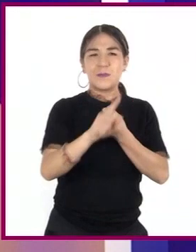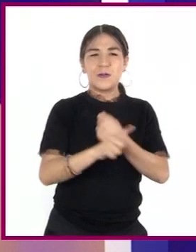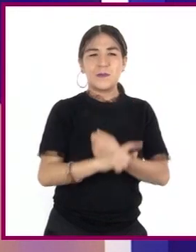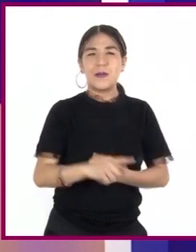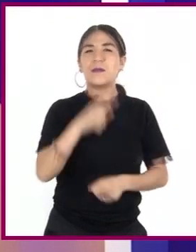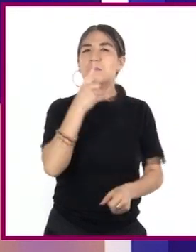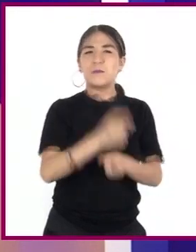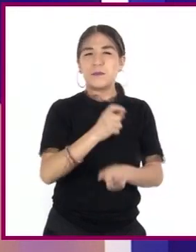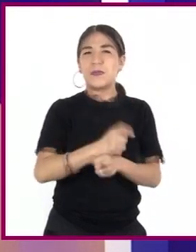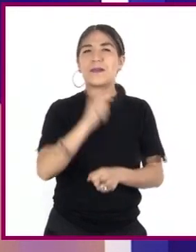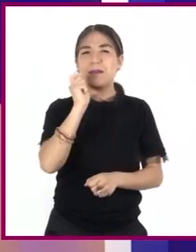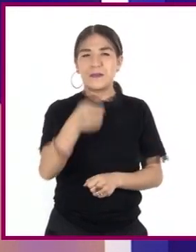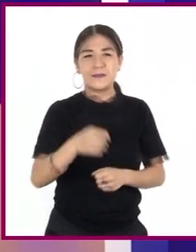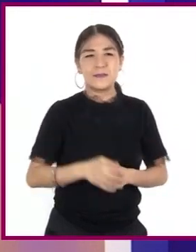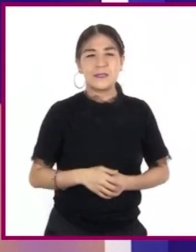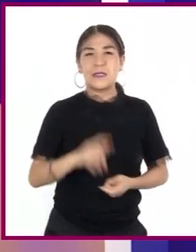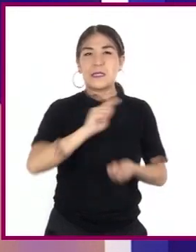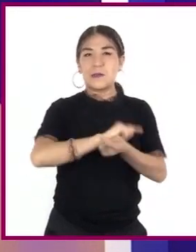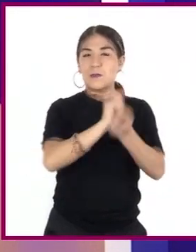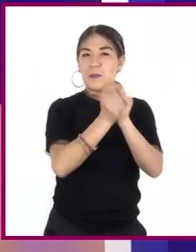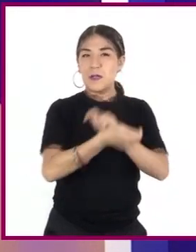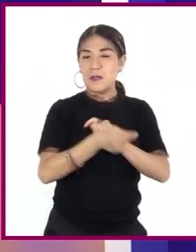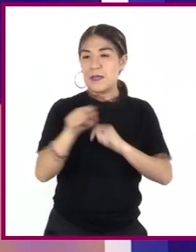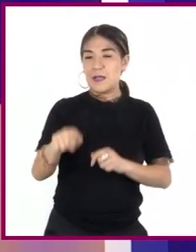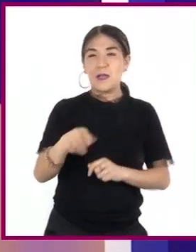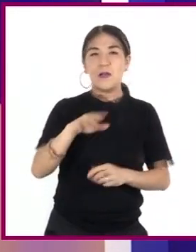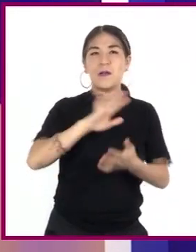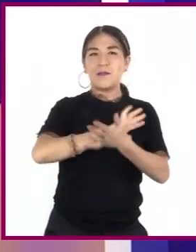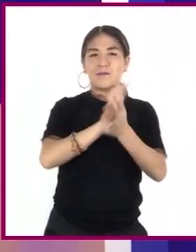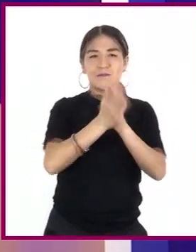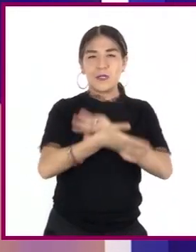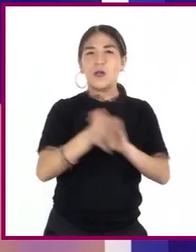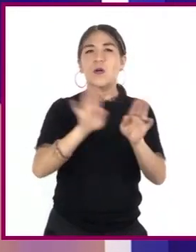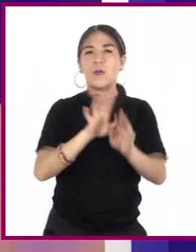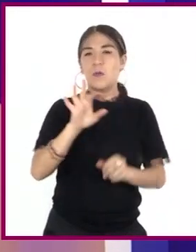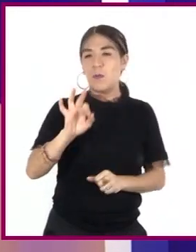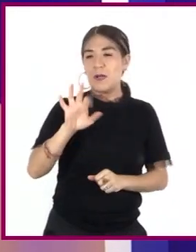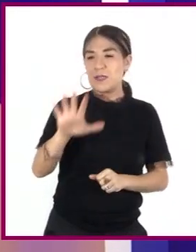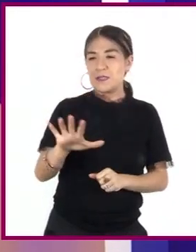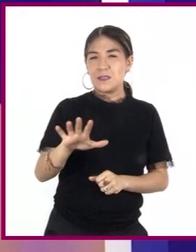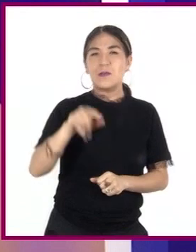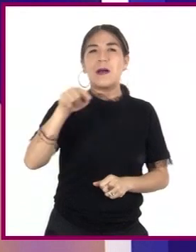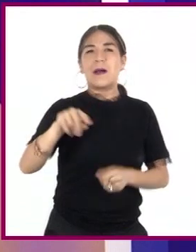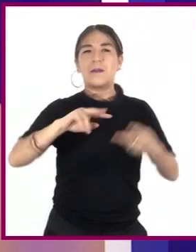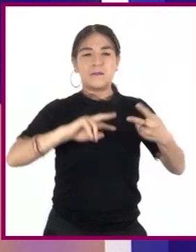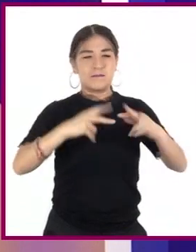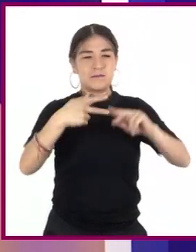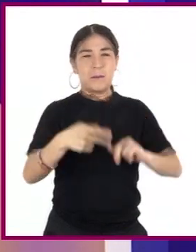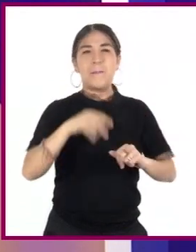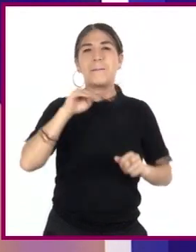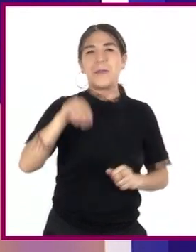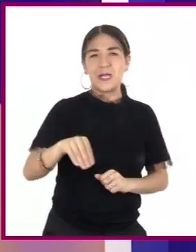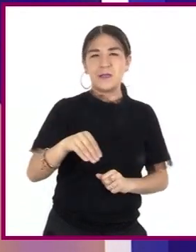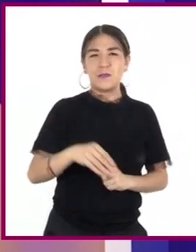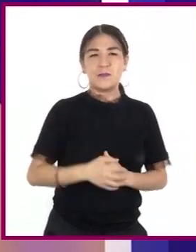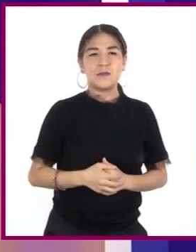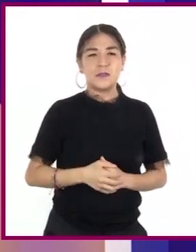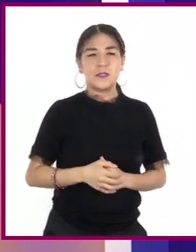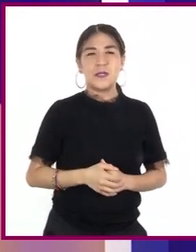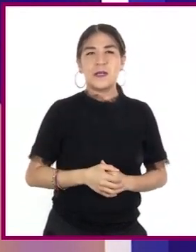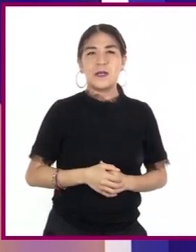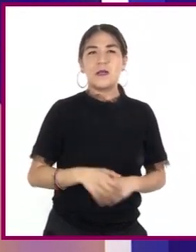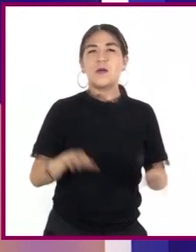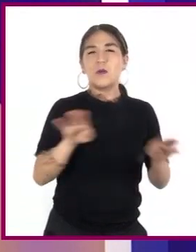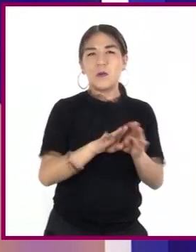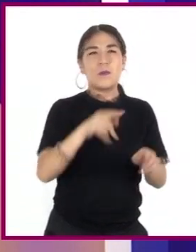es primero convertir 45 kilómetros a metros. Para ello, apoyémonos sobre lo